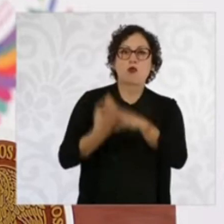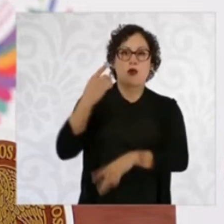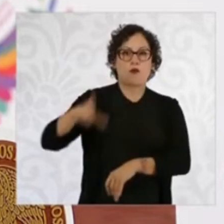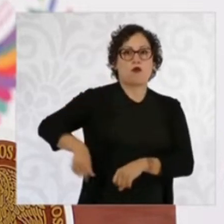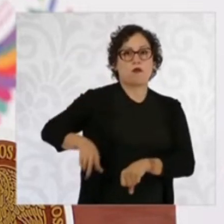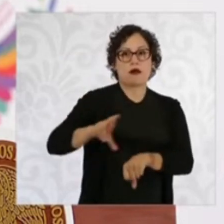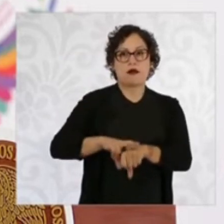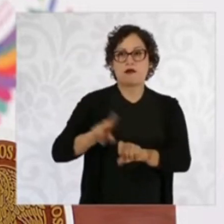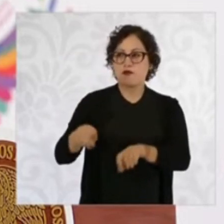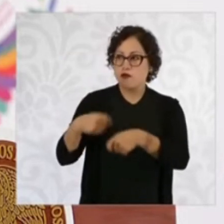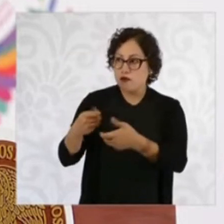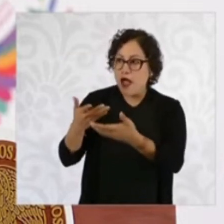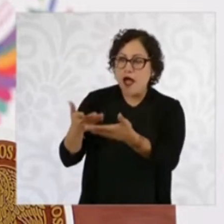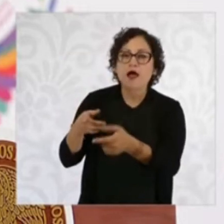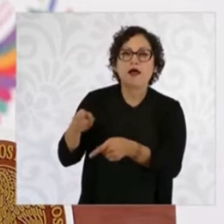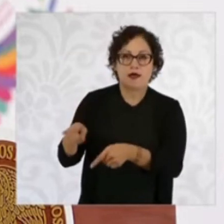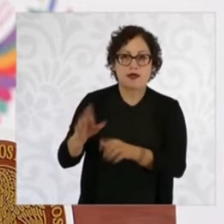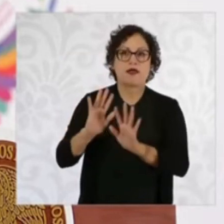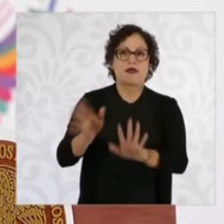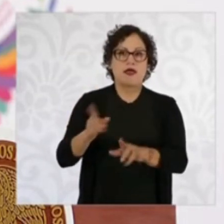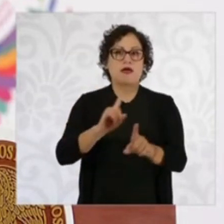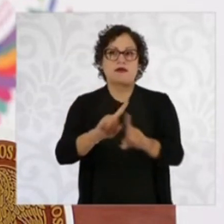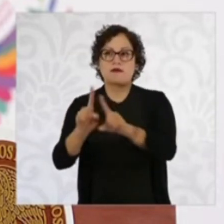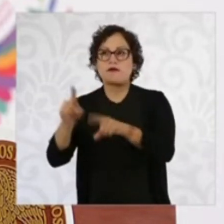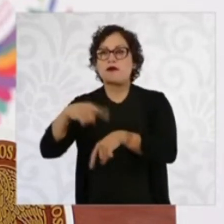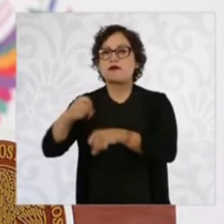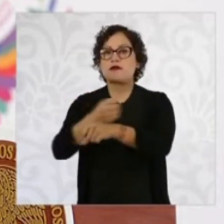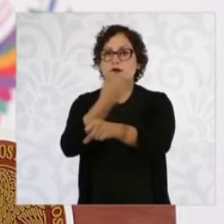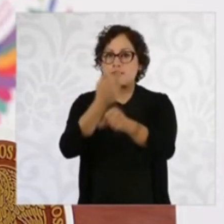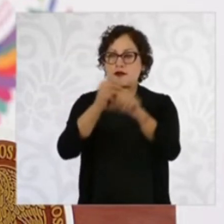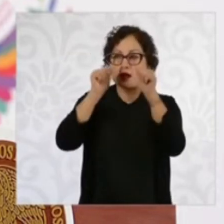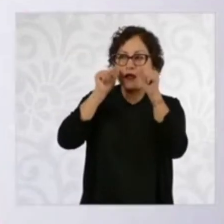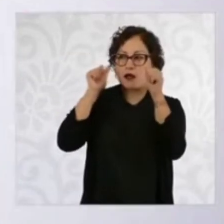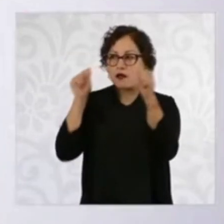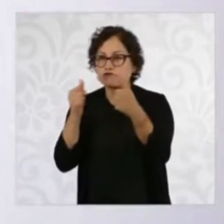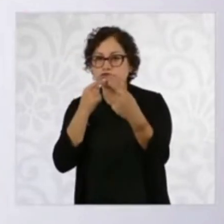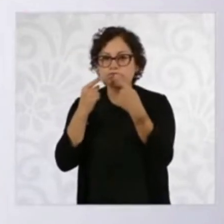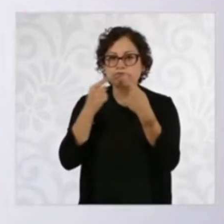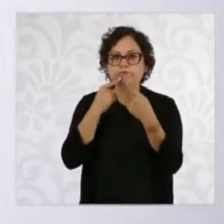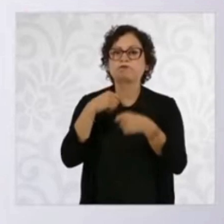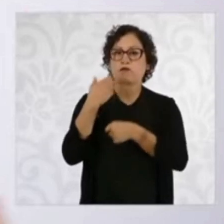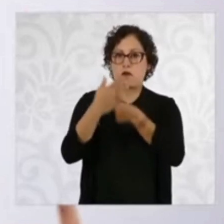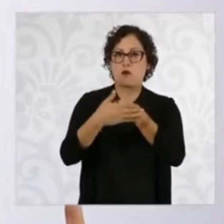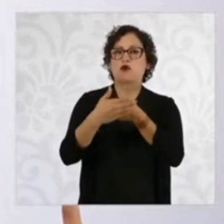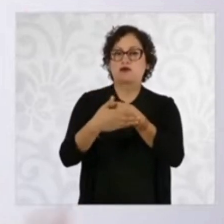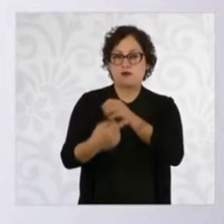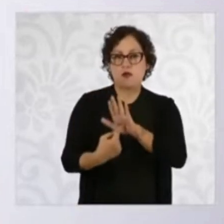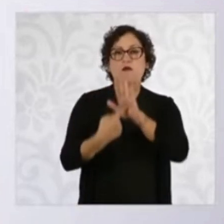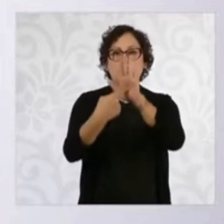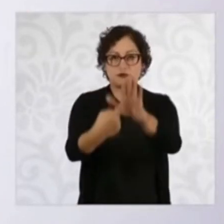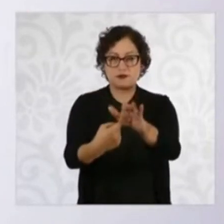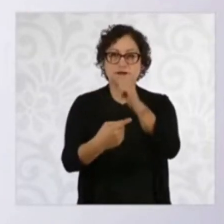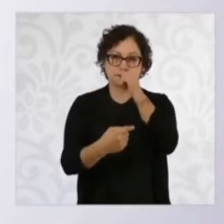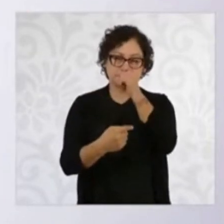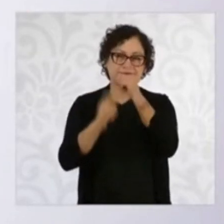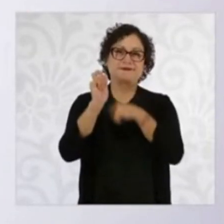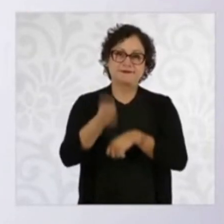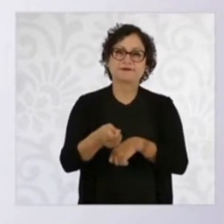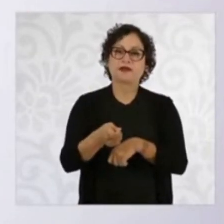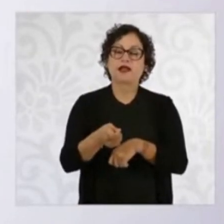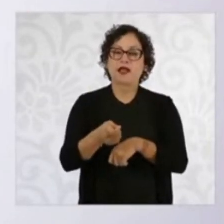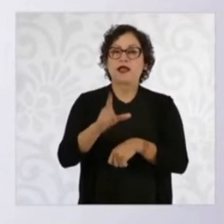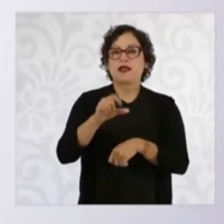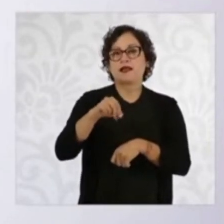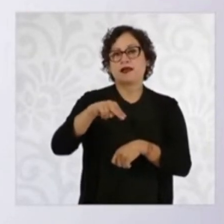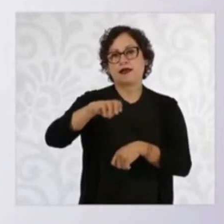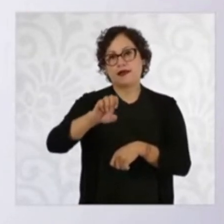trabajando el canciller y las distintas secretarías, y ya en su momento lo vamos a presentar. Está la línea K que va a llegar a Ciudad